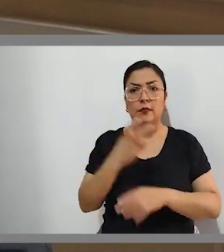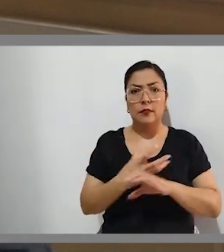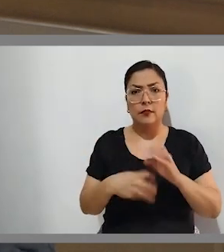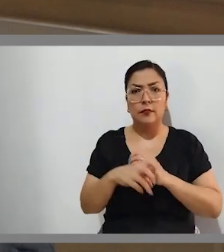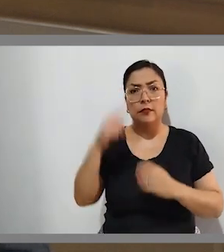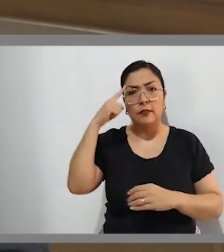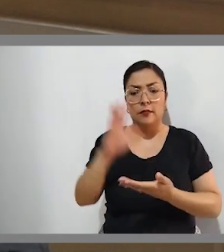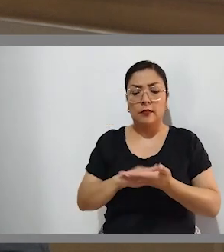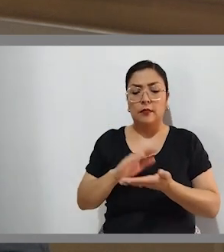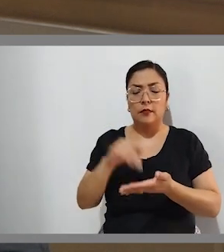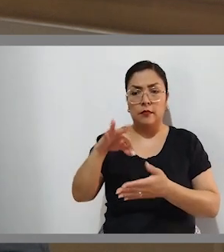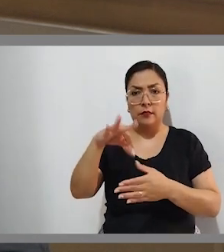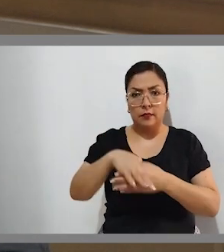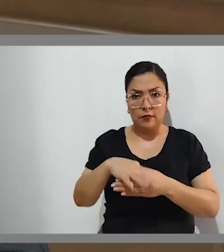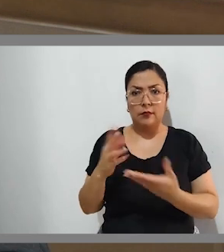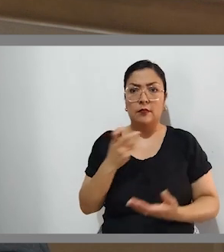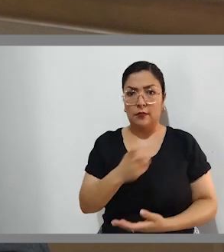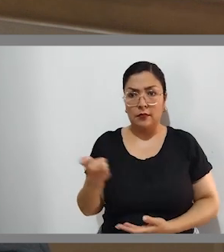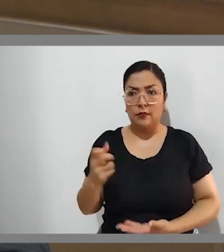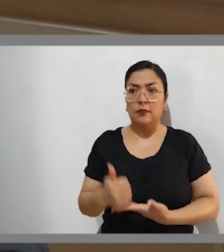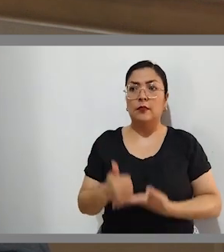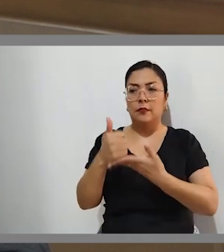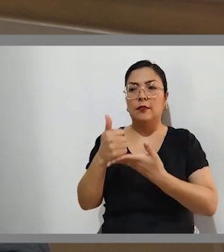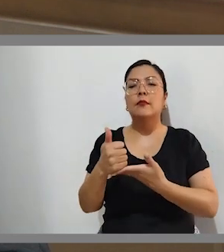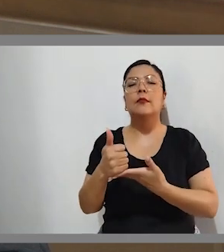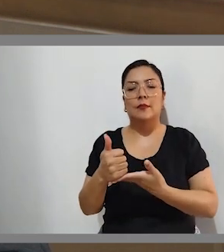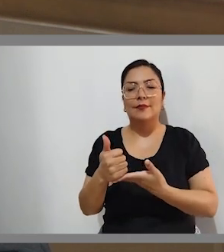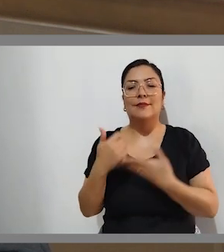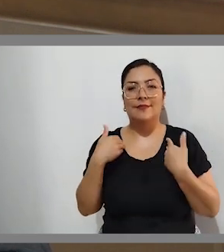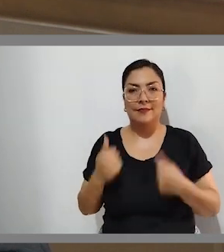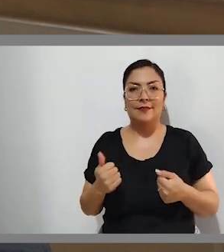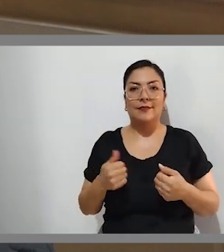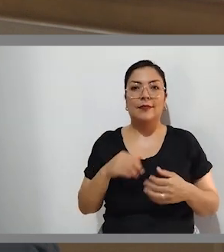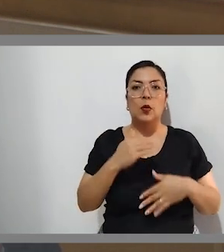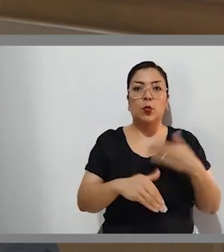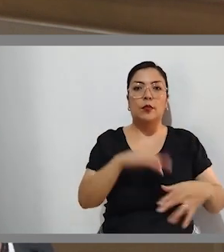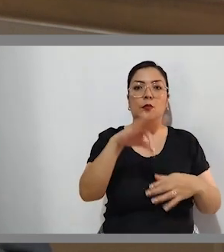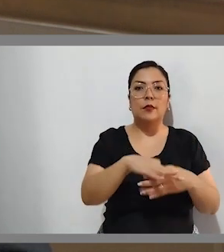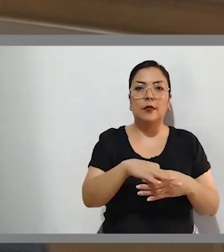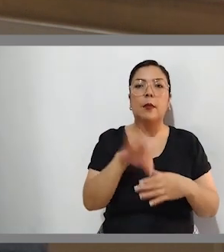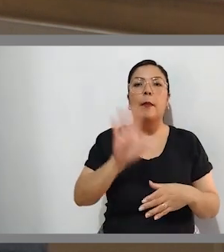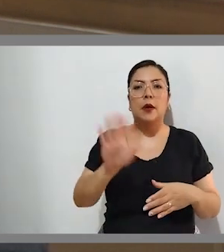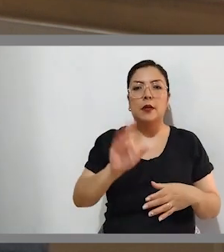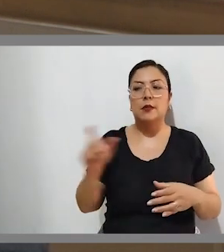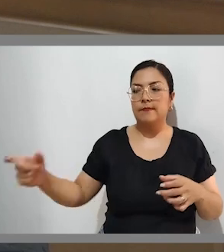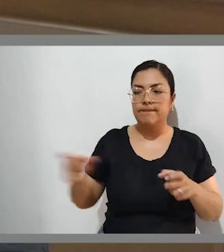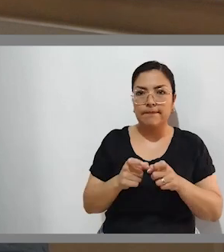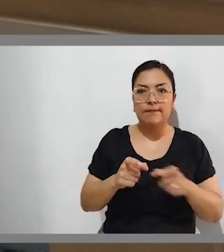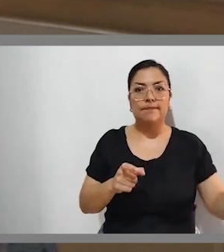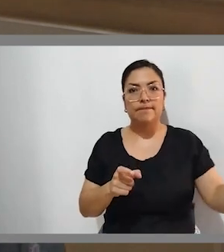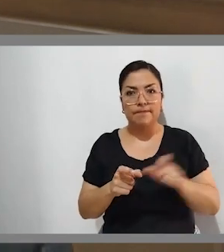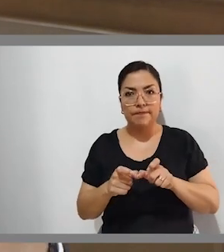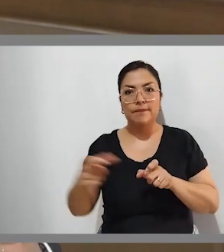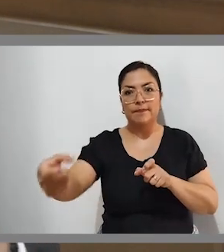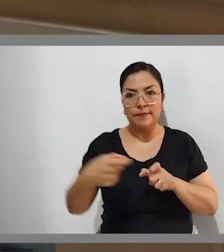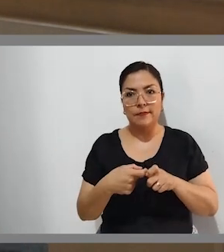Y pues bueno, el proceso electoral básicamente es la unión del trabajo de muchas personas y de todas las áreas y